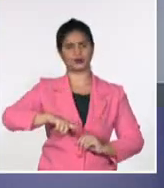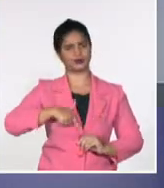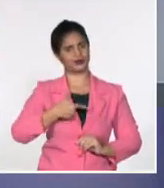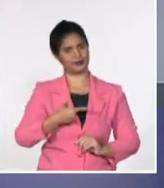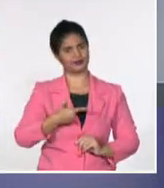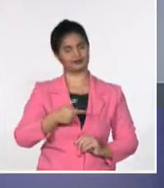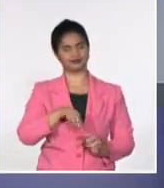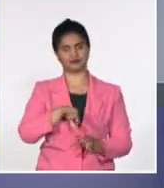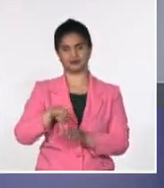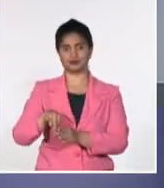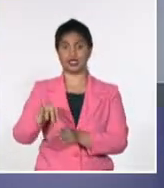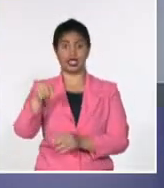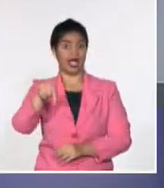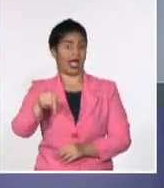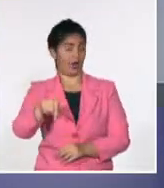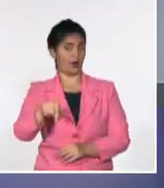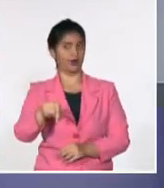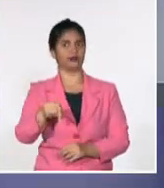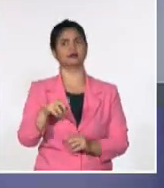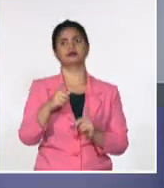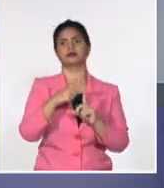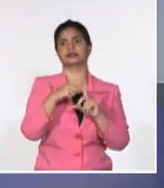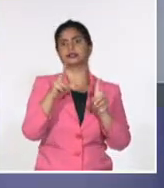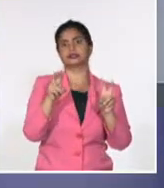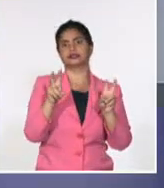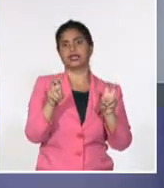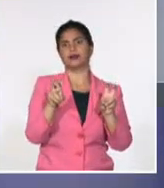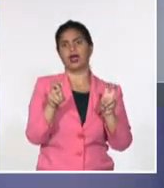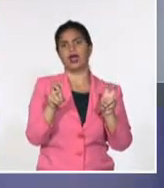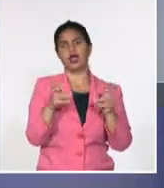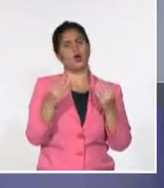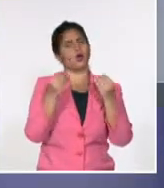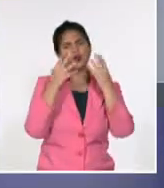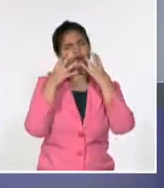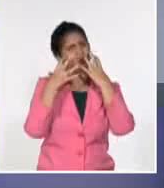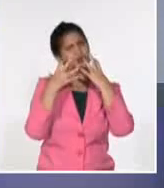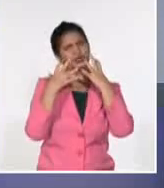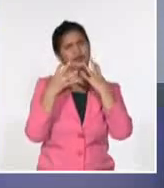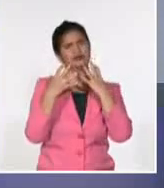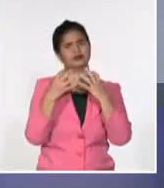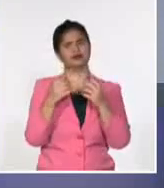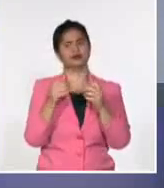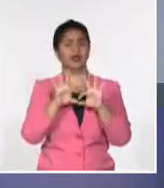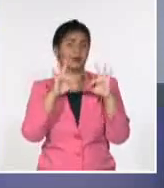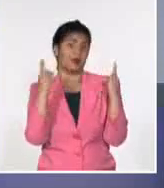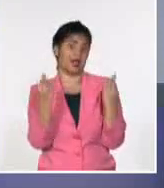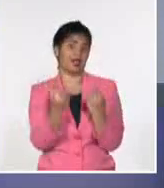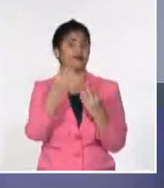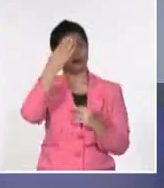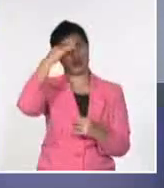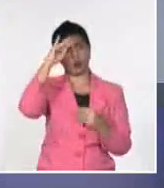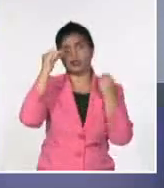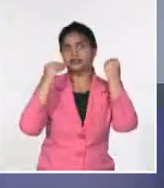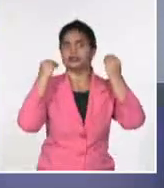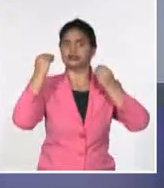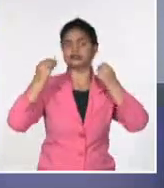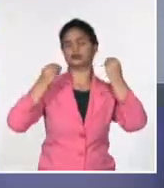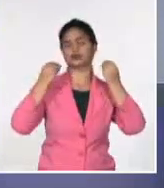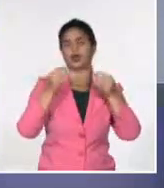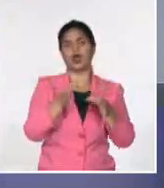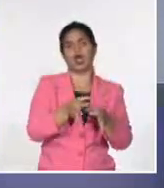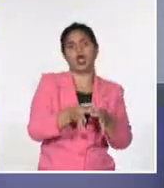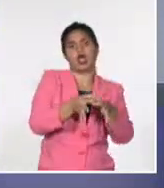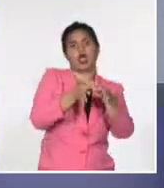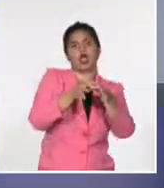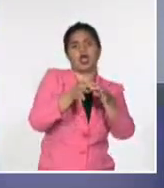Y ahora vamos de inmediato a un tema de gran sensibilidad de Rey para la familia cubana. Y es que la compota de frutas